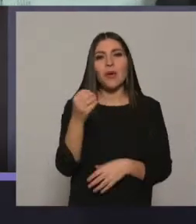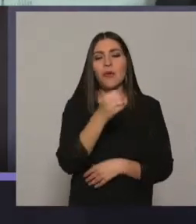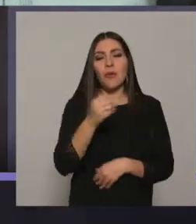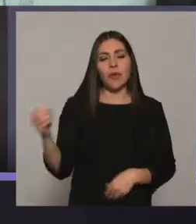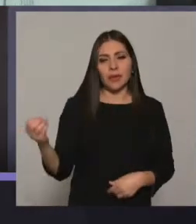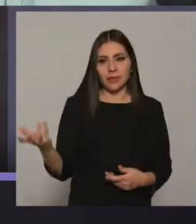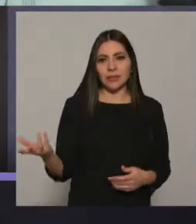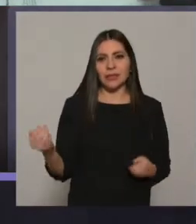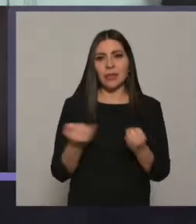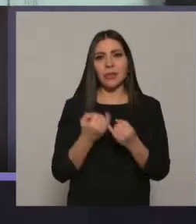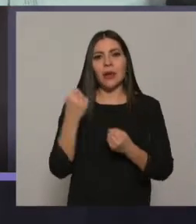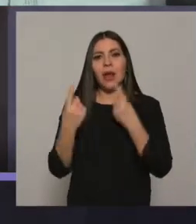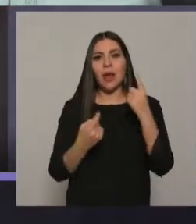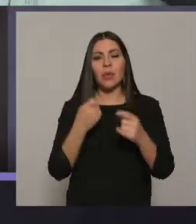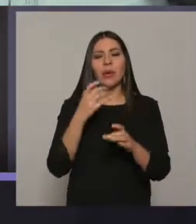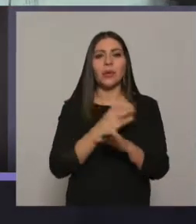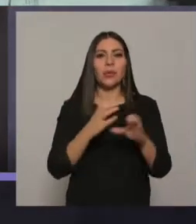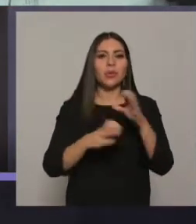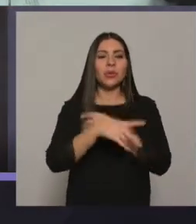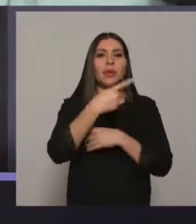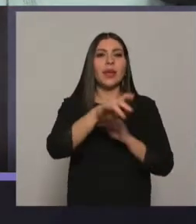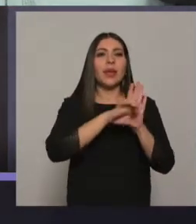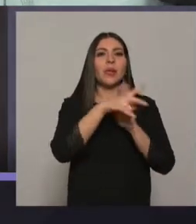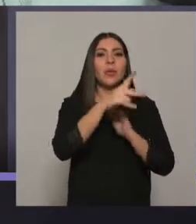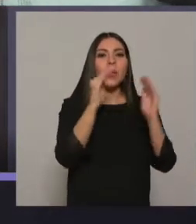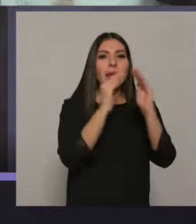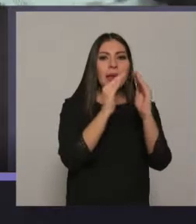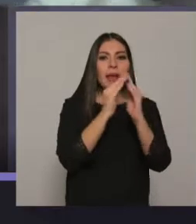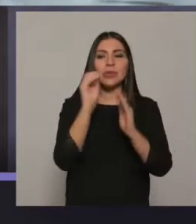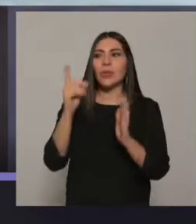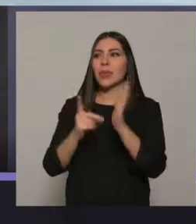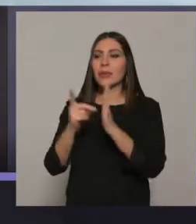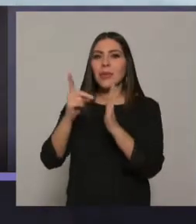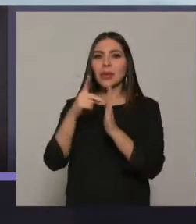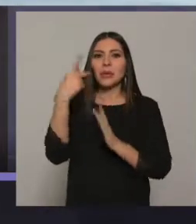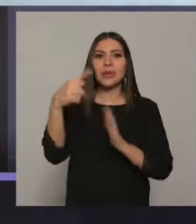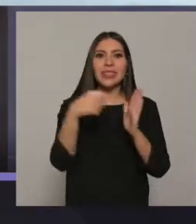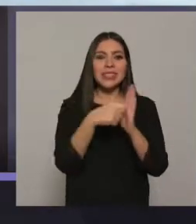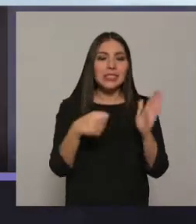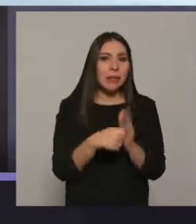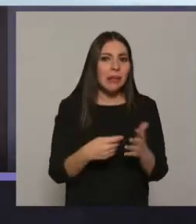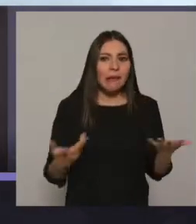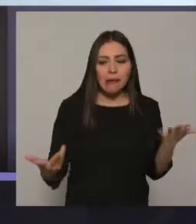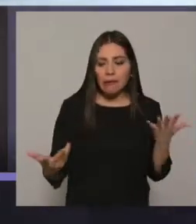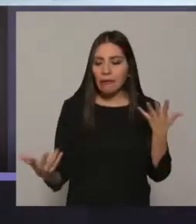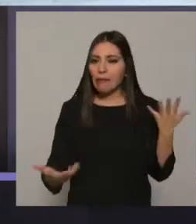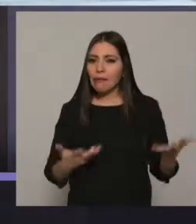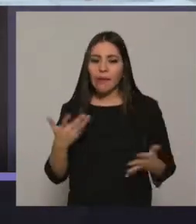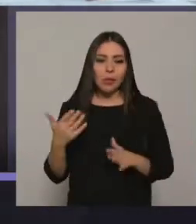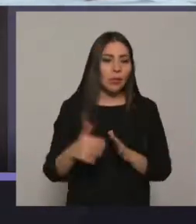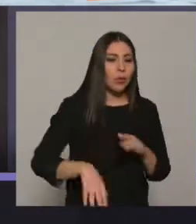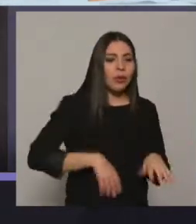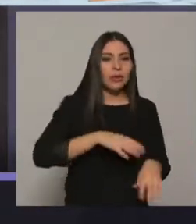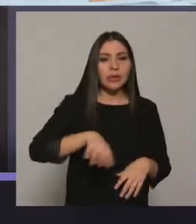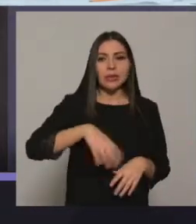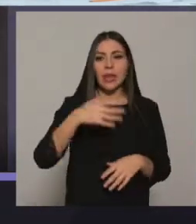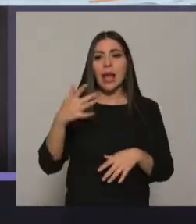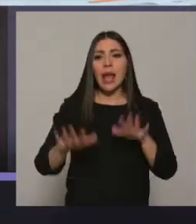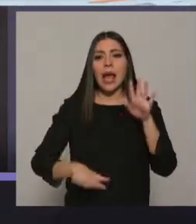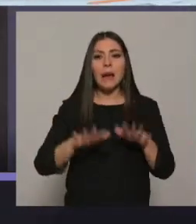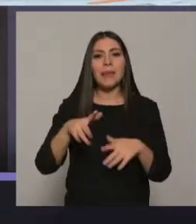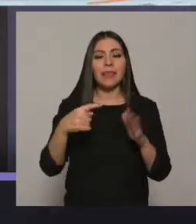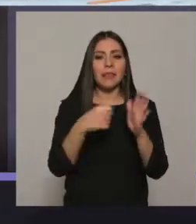certeza jurídica, como es la escritura del departamento o de la casa, testamento. Sí, normalmente los testamentos no